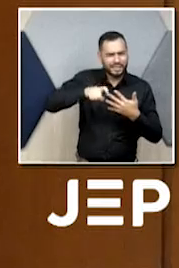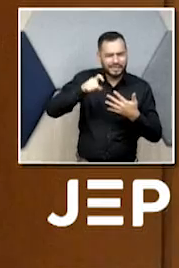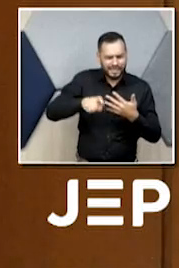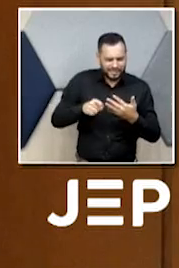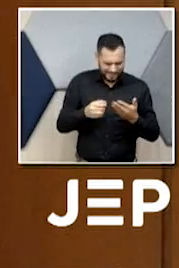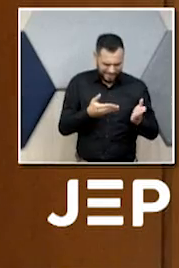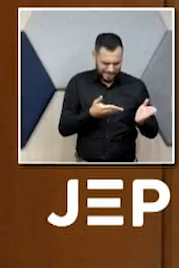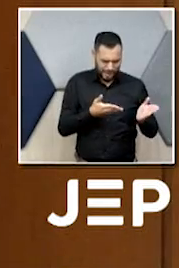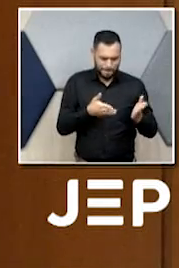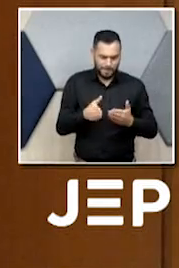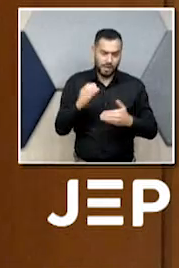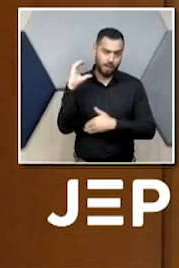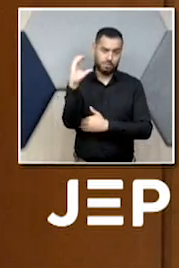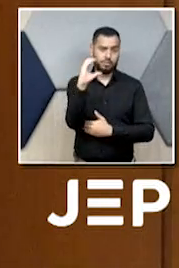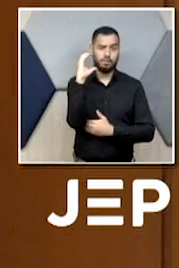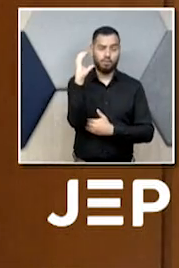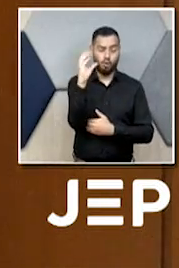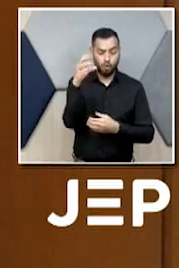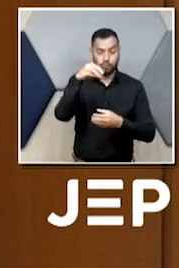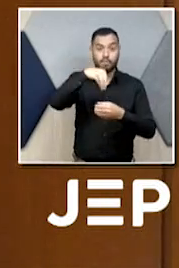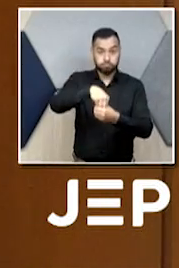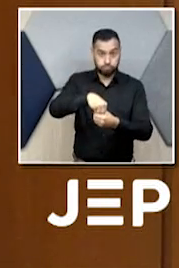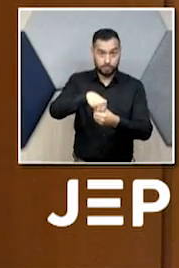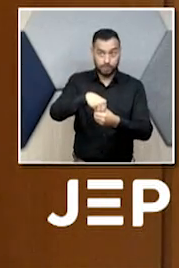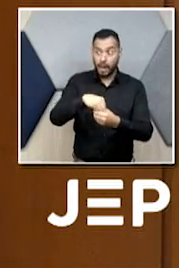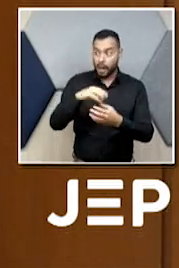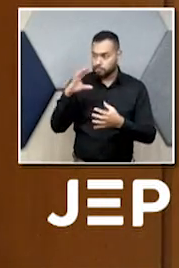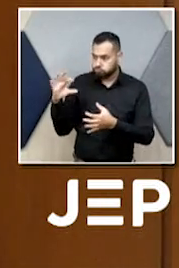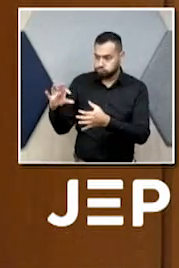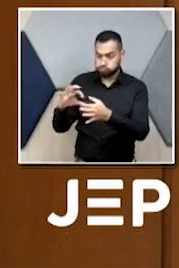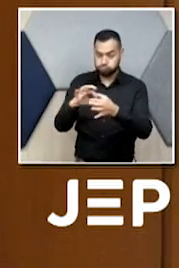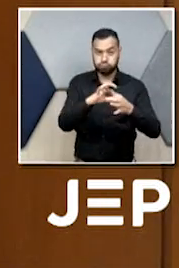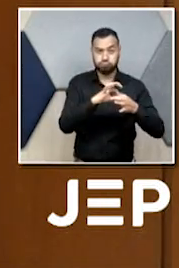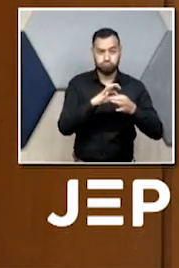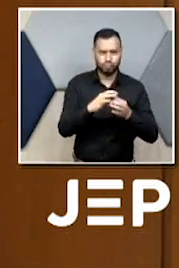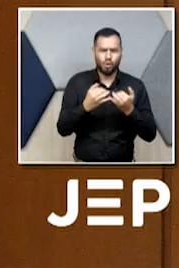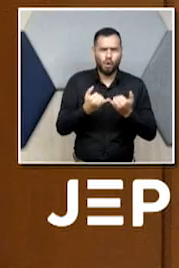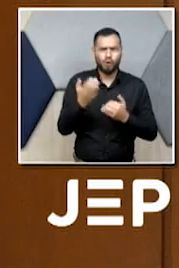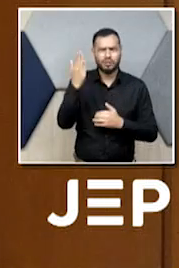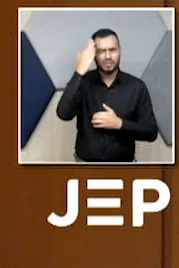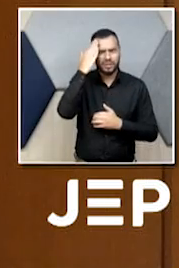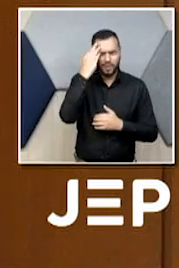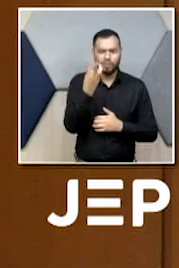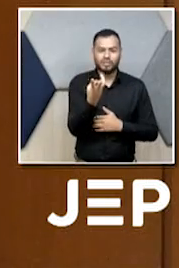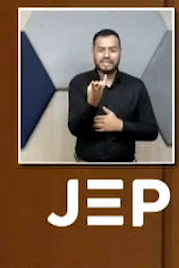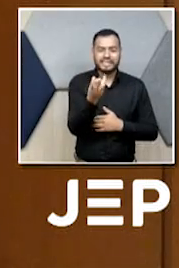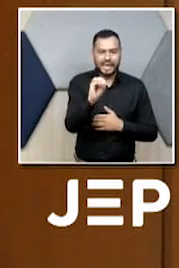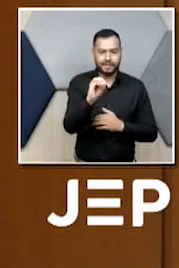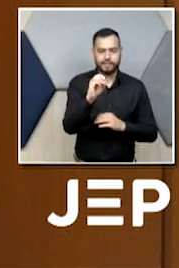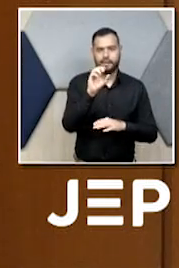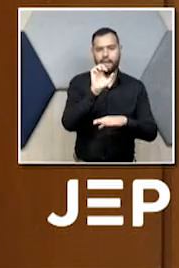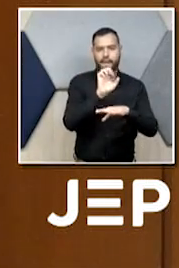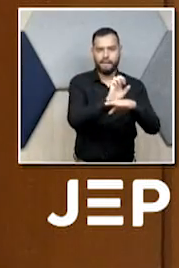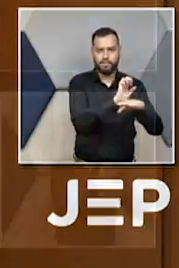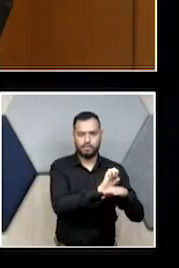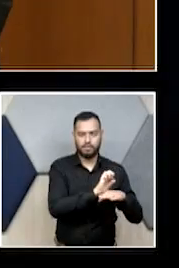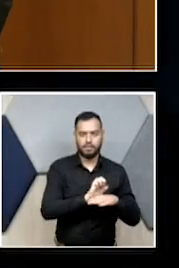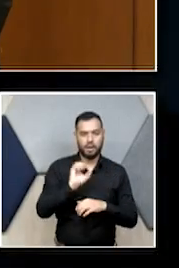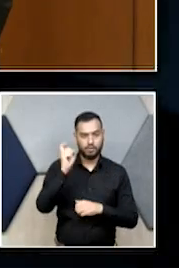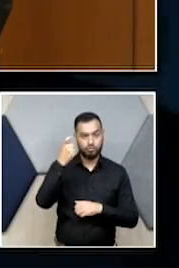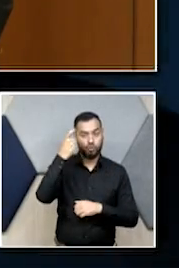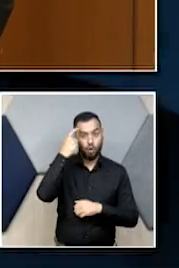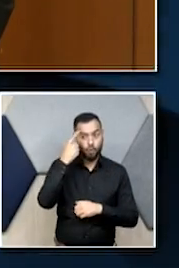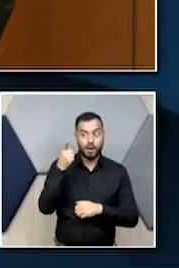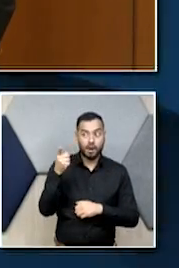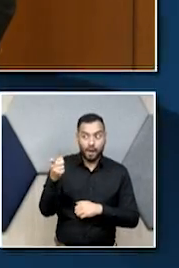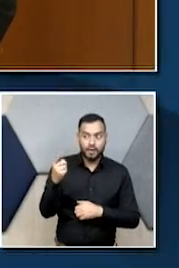país, que vinculan, hoy sabemos, alrededor de 30 entidades de gobierno que estarán comprometidas